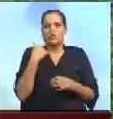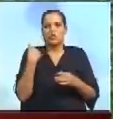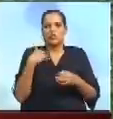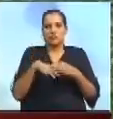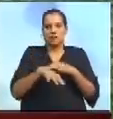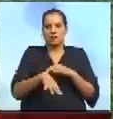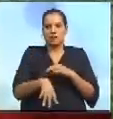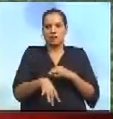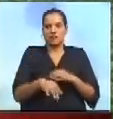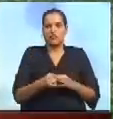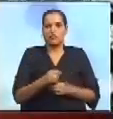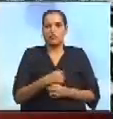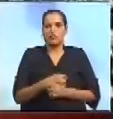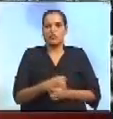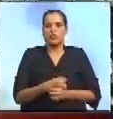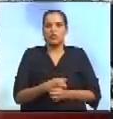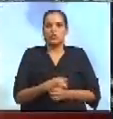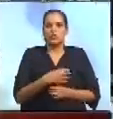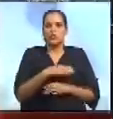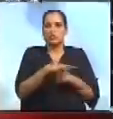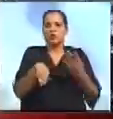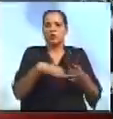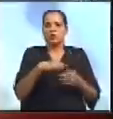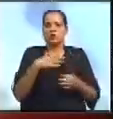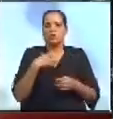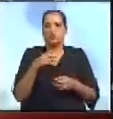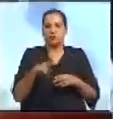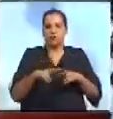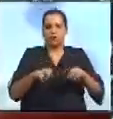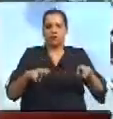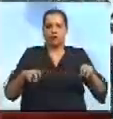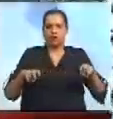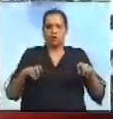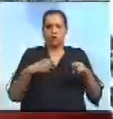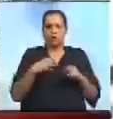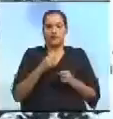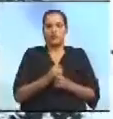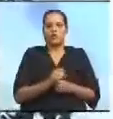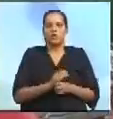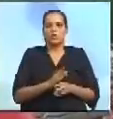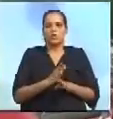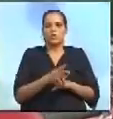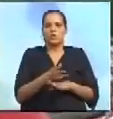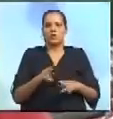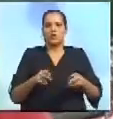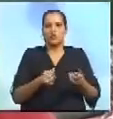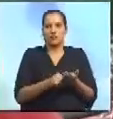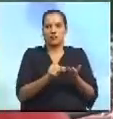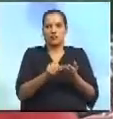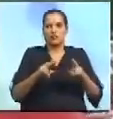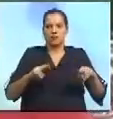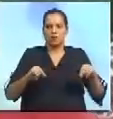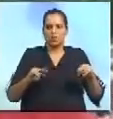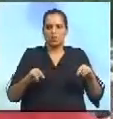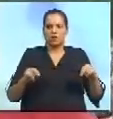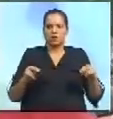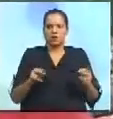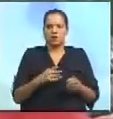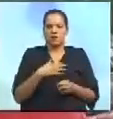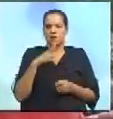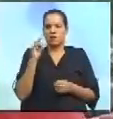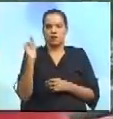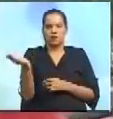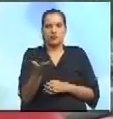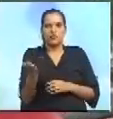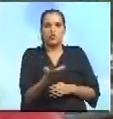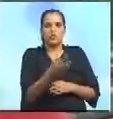por lo tanto ha ocasionado el tipo de accidente. Todo esto hay que hacer un estudio, por eso le digo, ahí ya entra el medio ambiente a hacer esto, porque no podemos ir a cortar un árbol